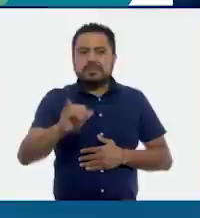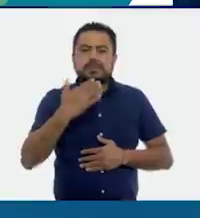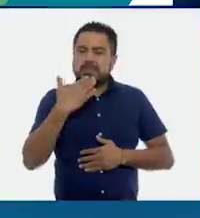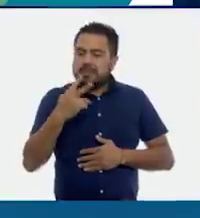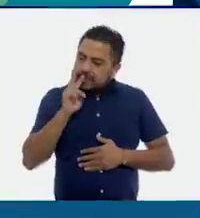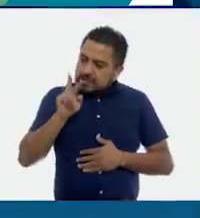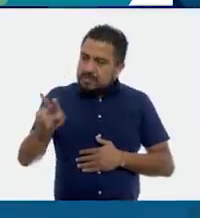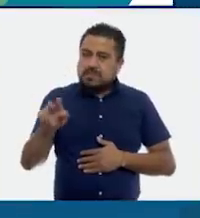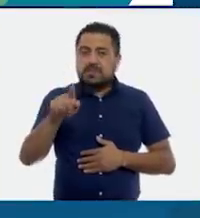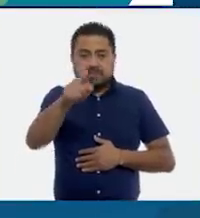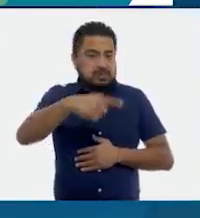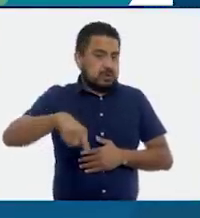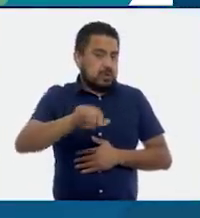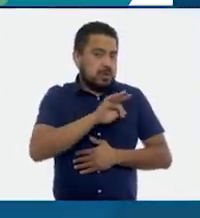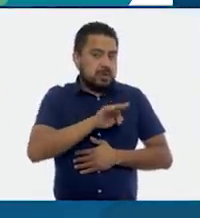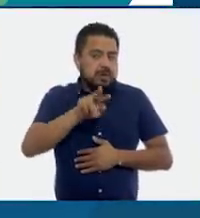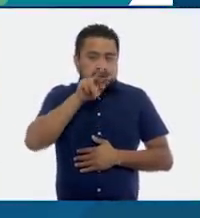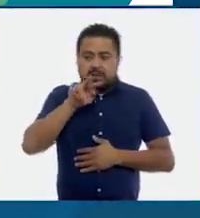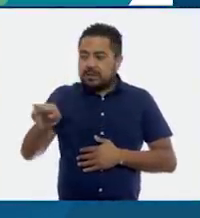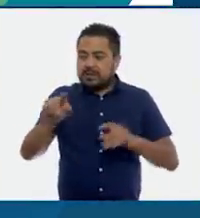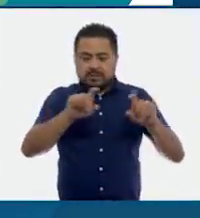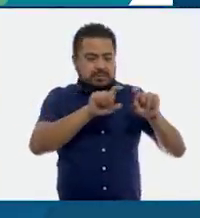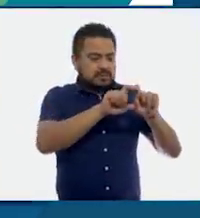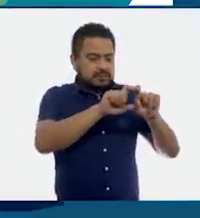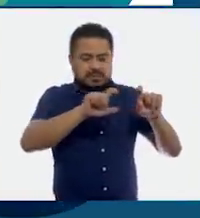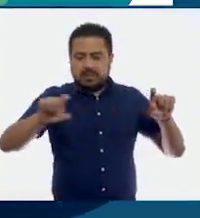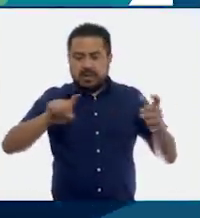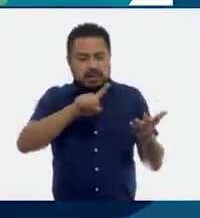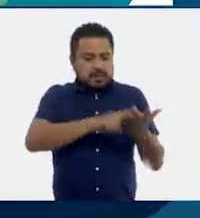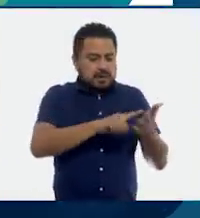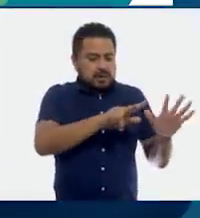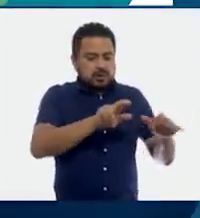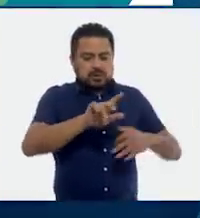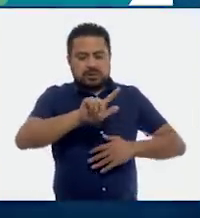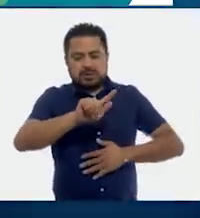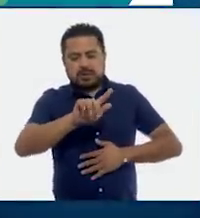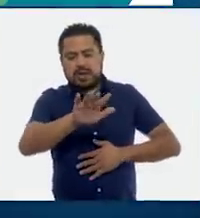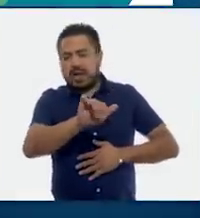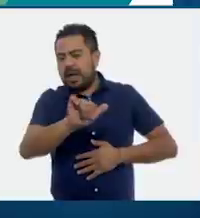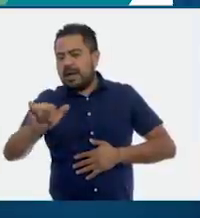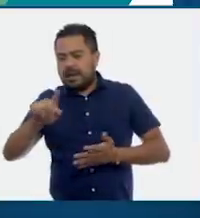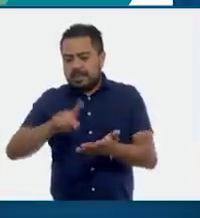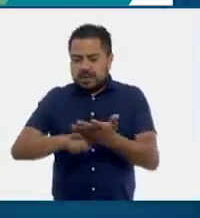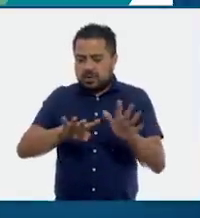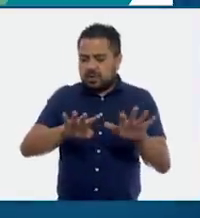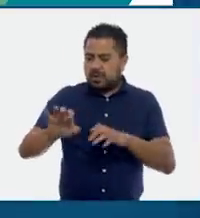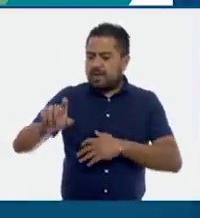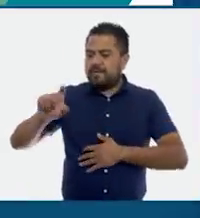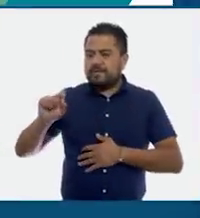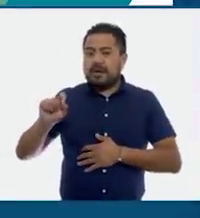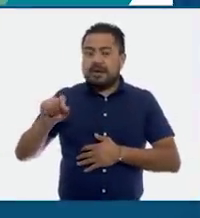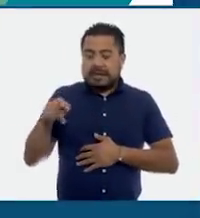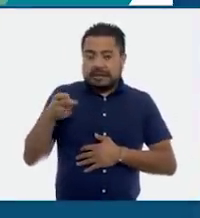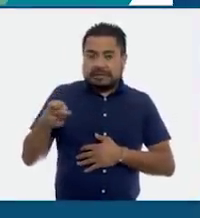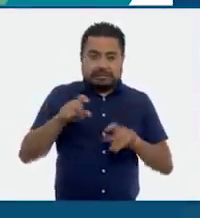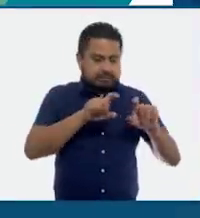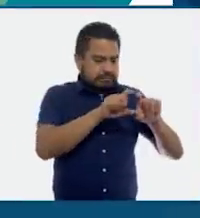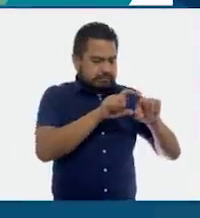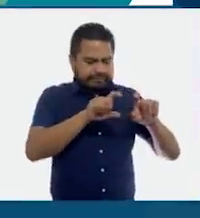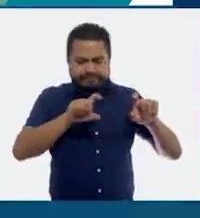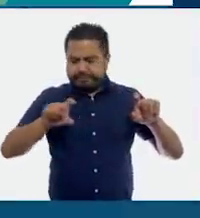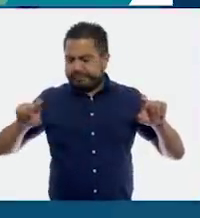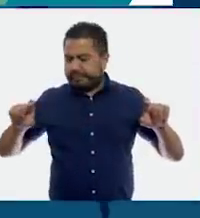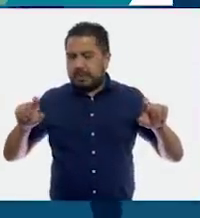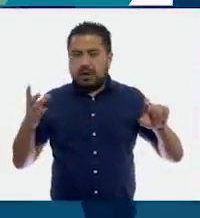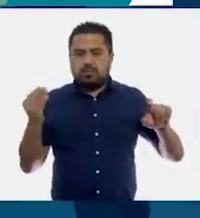Como podemos observar, esta línea comprende de 1875 a 1920 y en ella se enmarcan